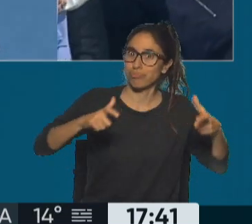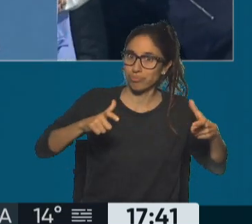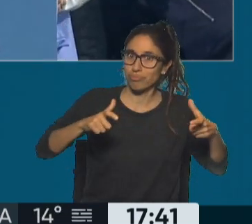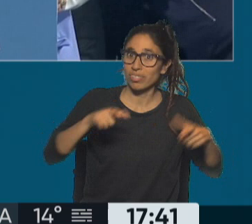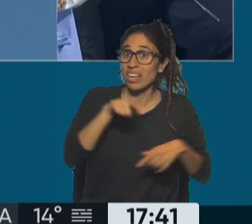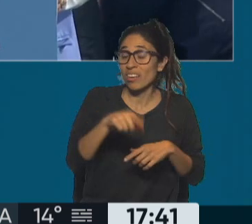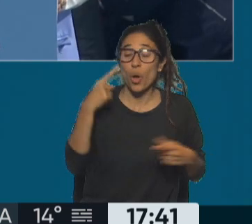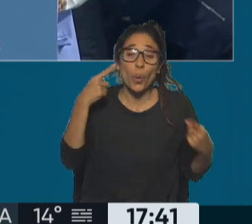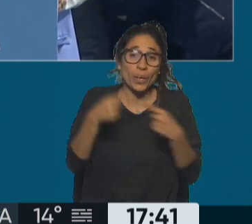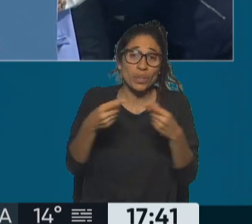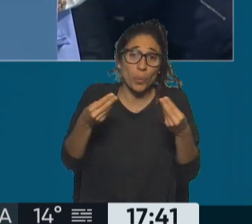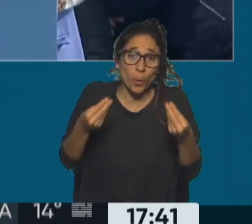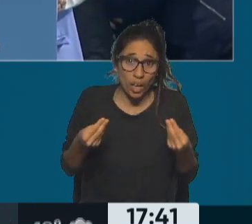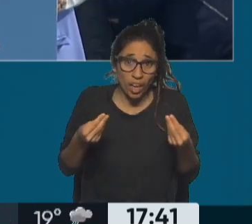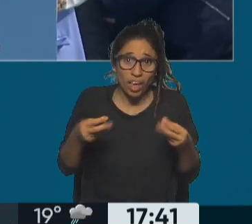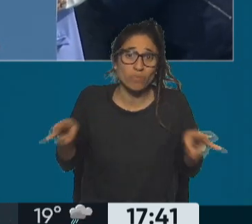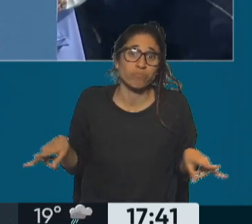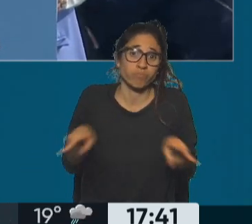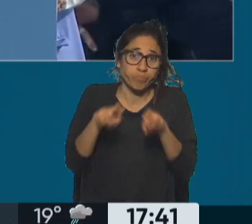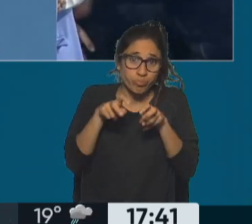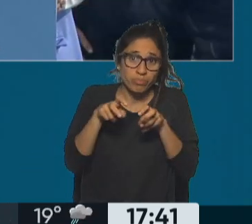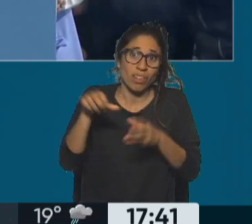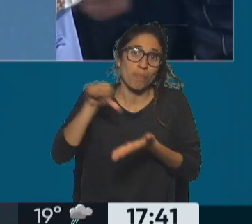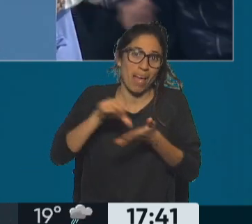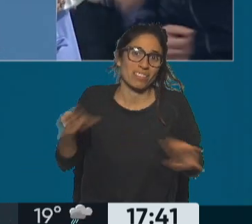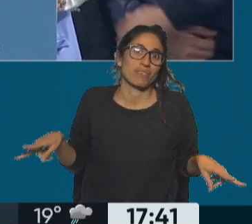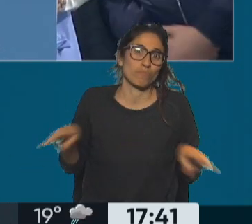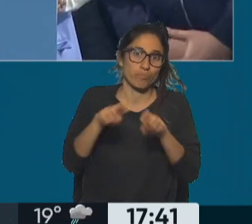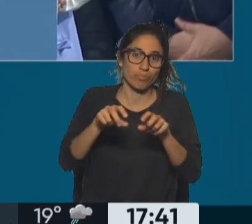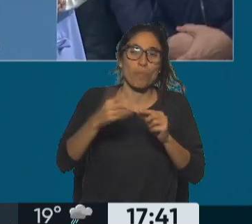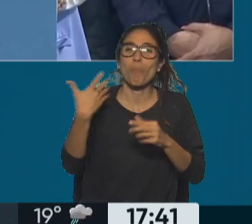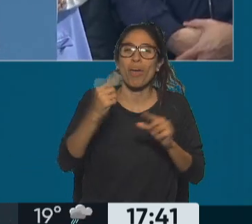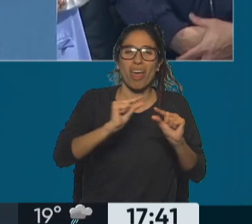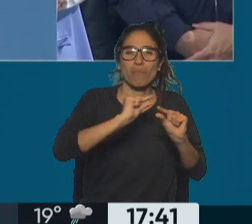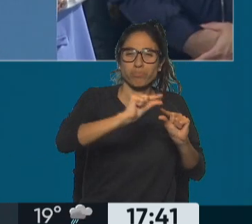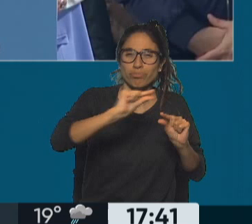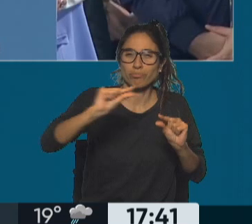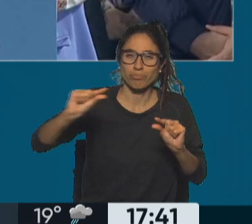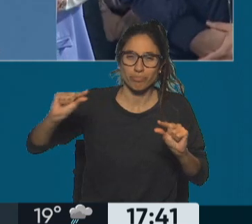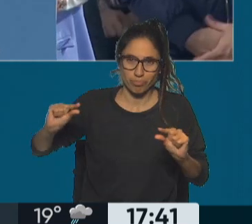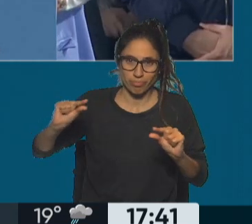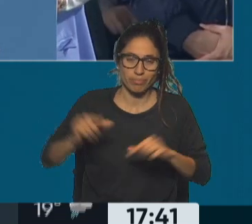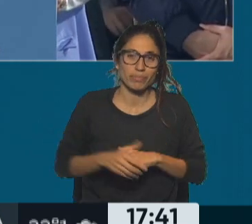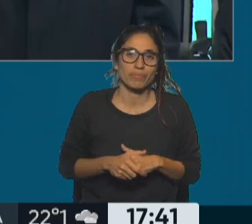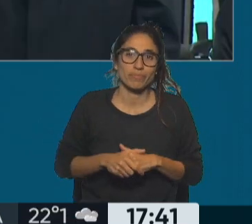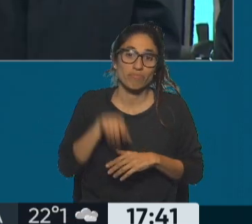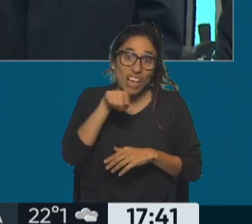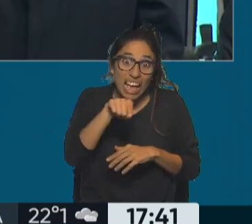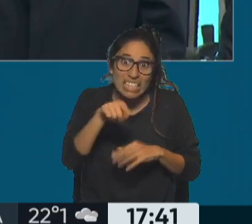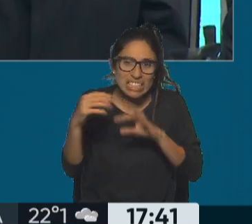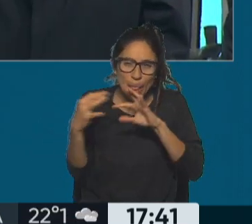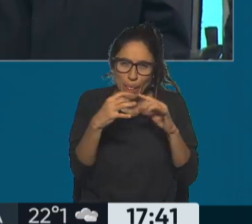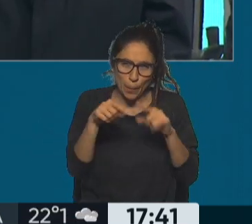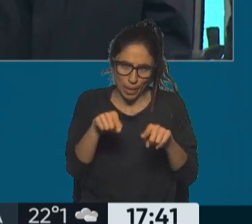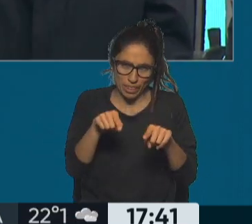distribución del conjunto de la sociedad. Bueno, me parece que lo que está en debate es eso entonces. Che, acá no hay ningún fantasma,